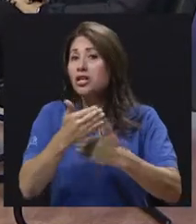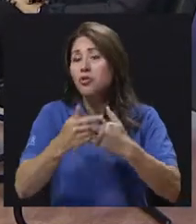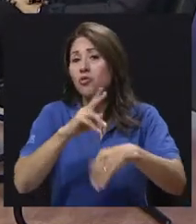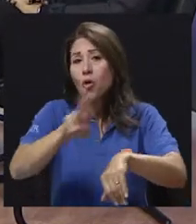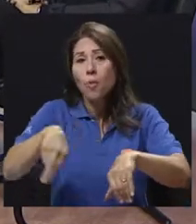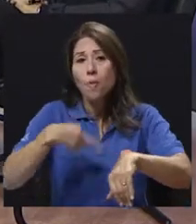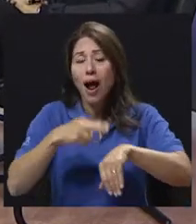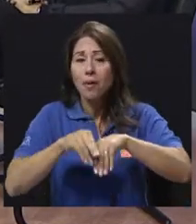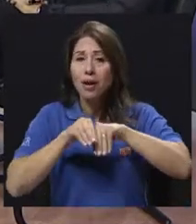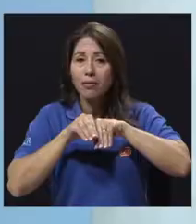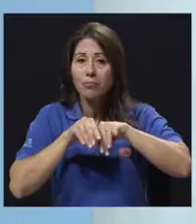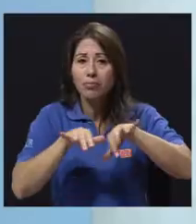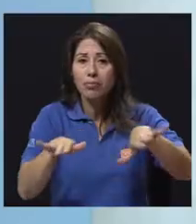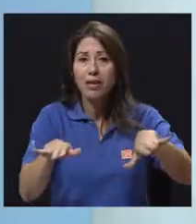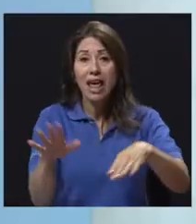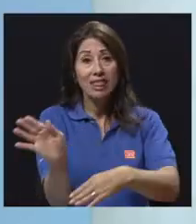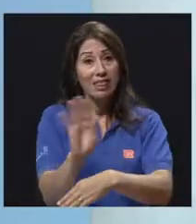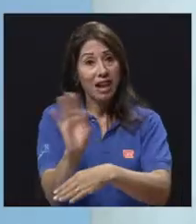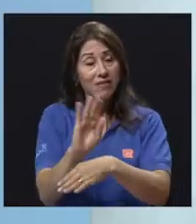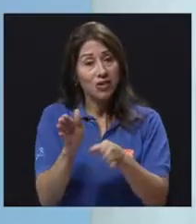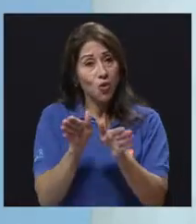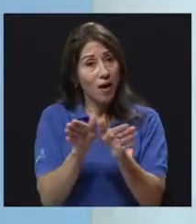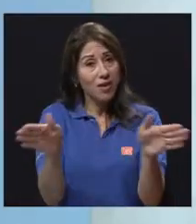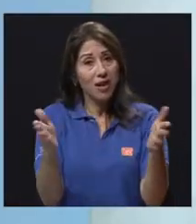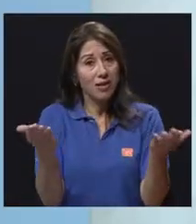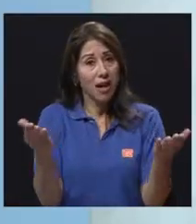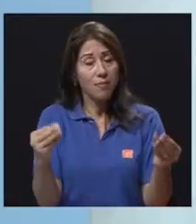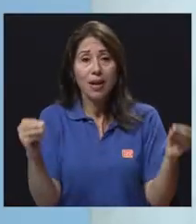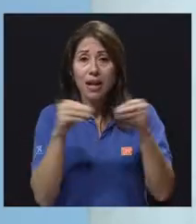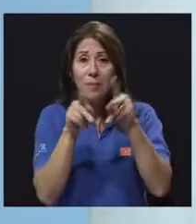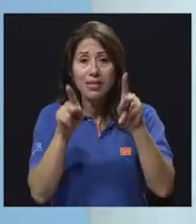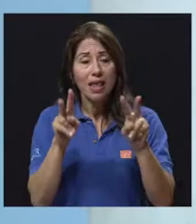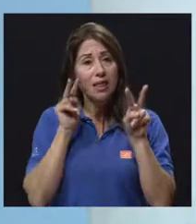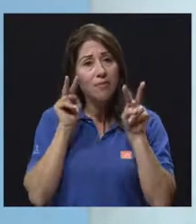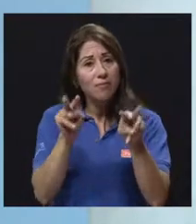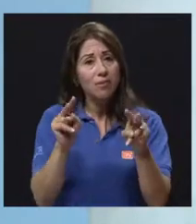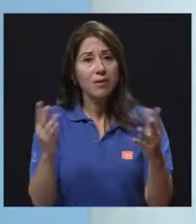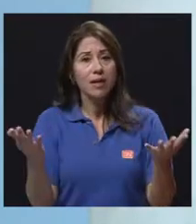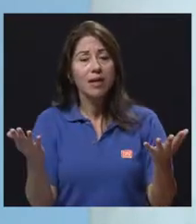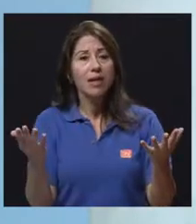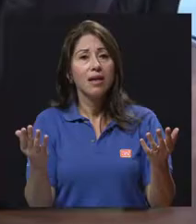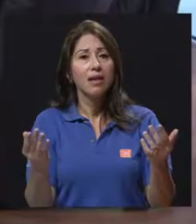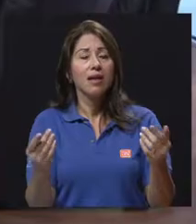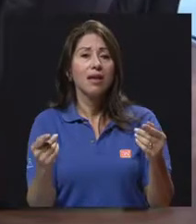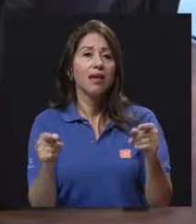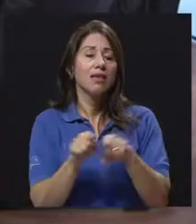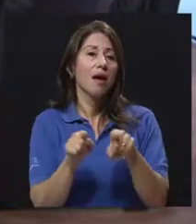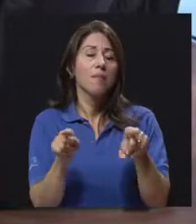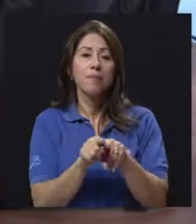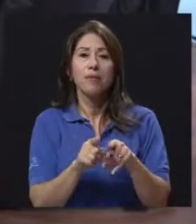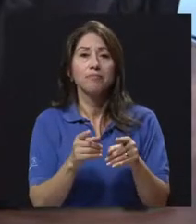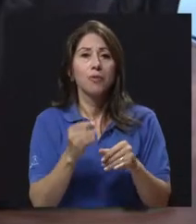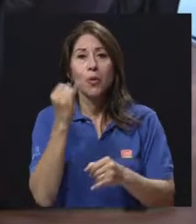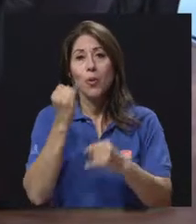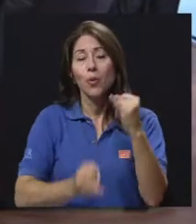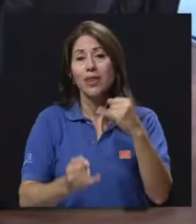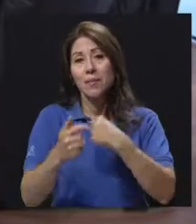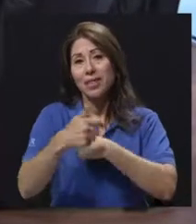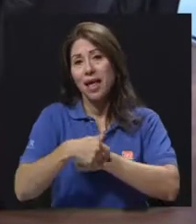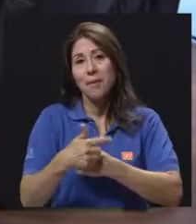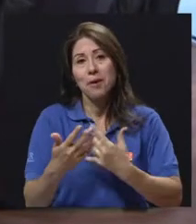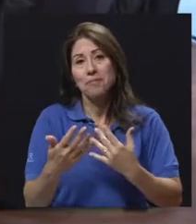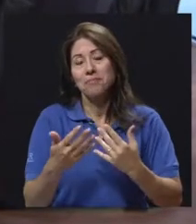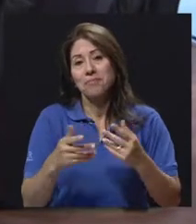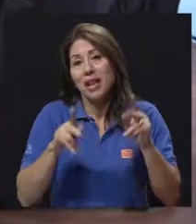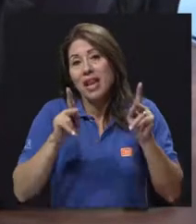claro, ¿verdad?, televisión abierta, qué sé yo, para que le llegue a más gente, y ya, digamos, una última etapa, que es la